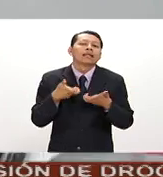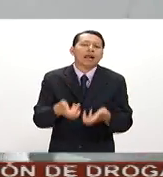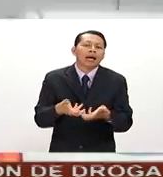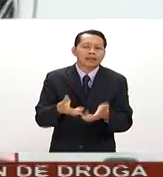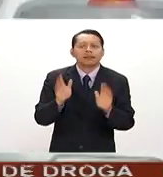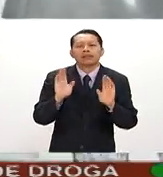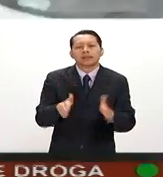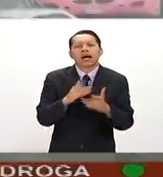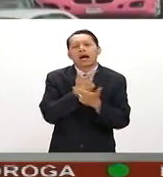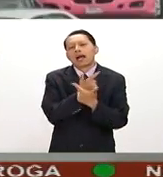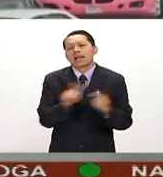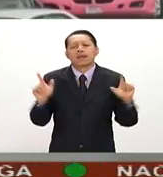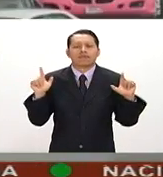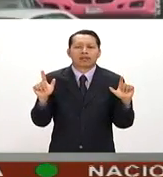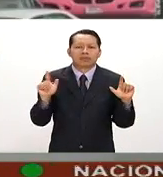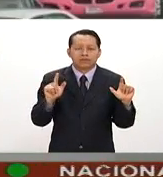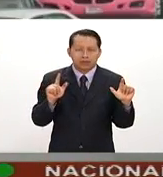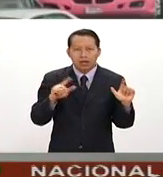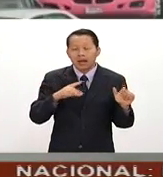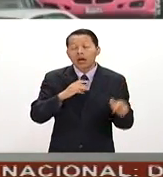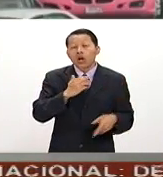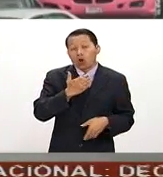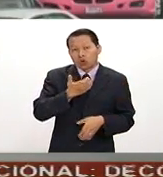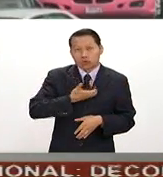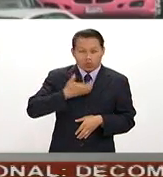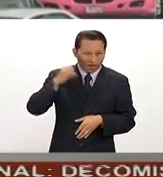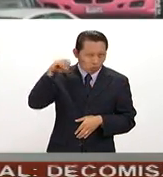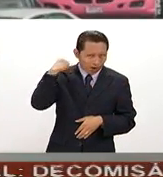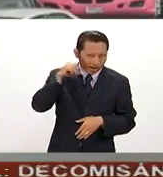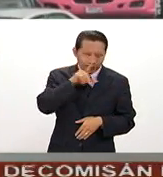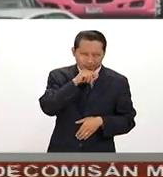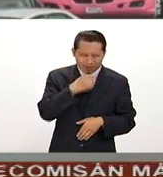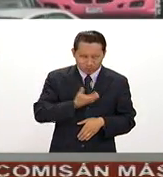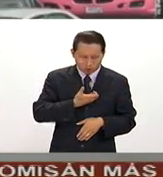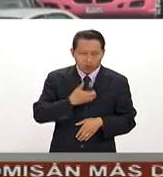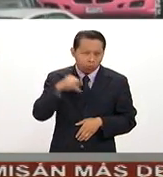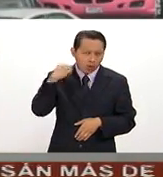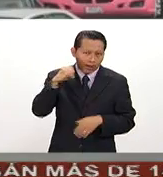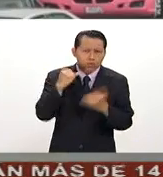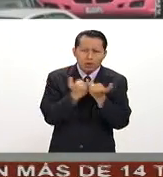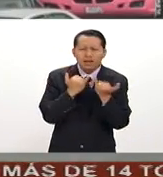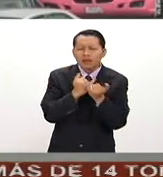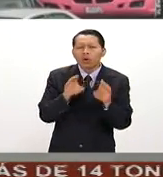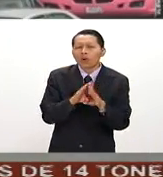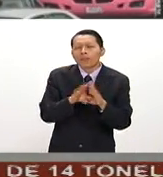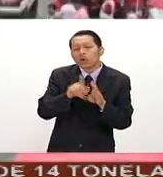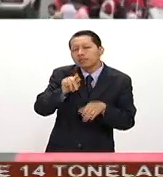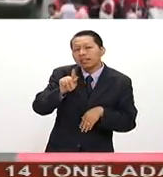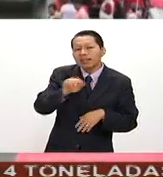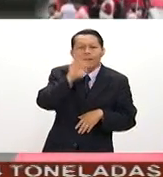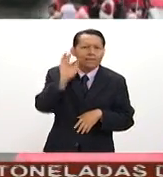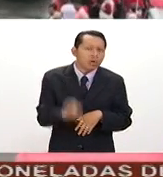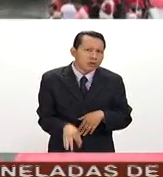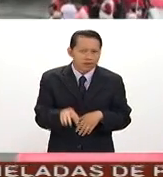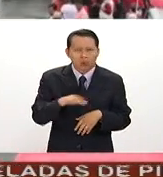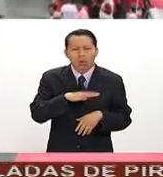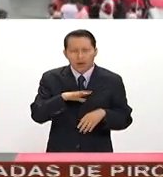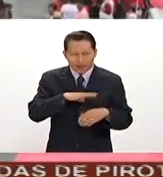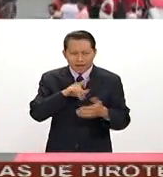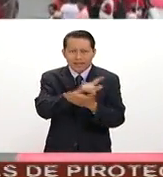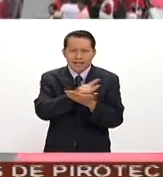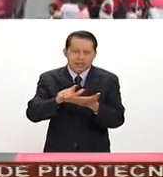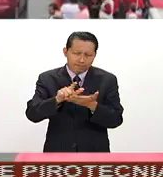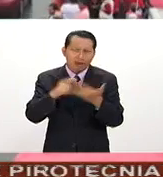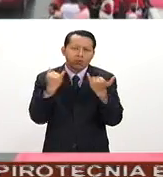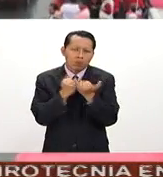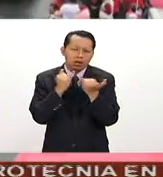están libres, el Zócalo capitalino es casi al 70%, también se encuentra despejado